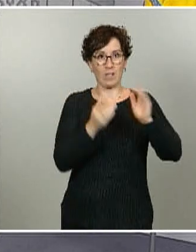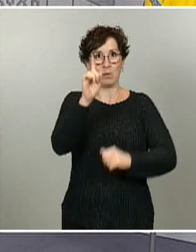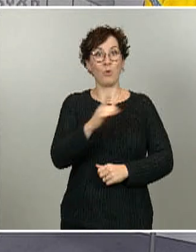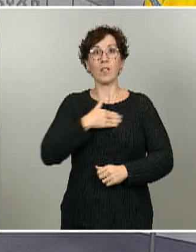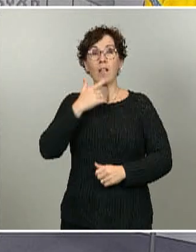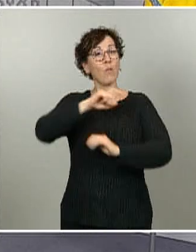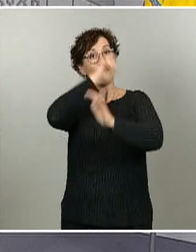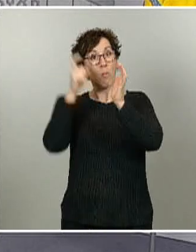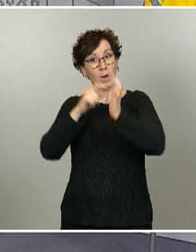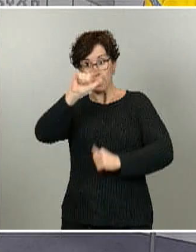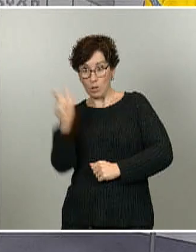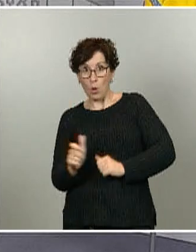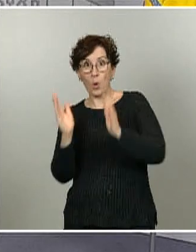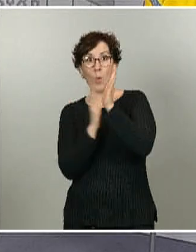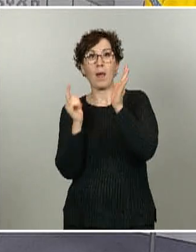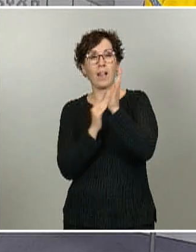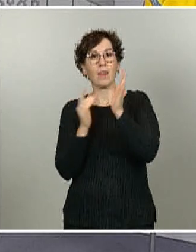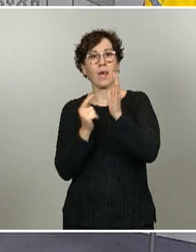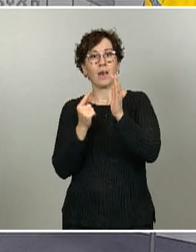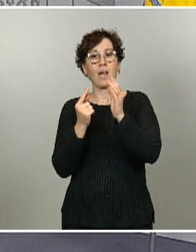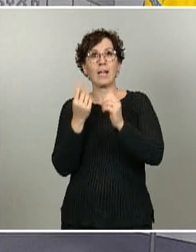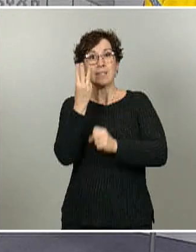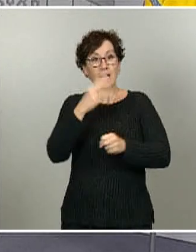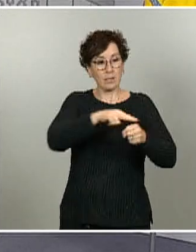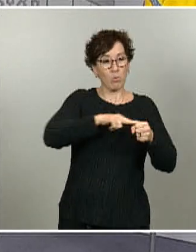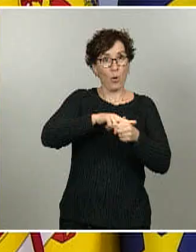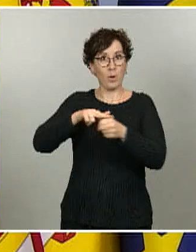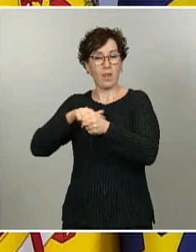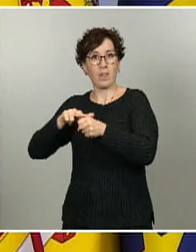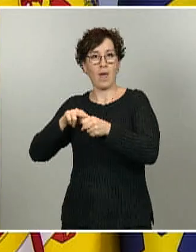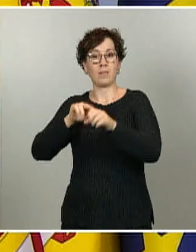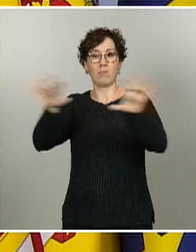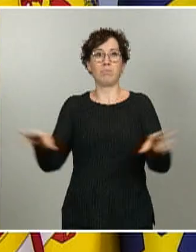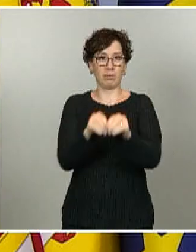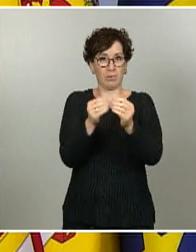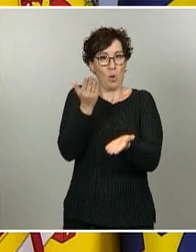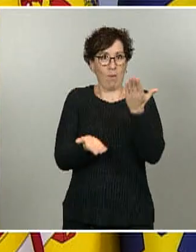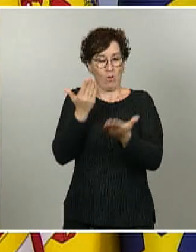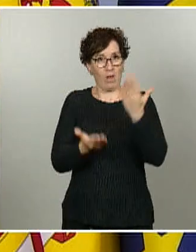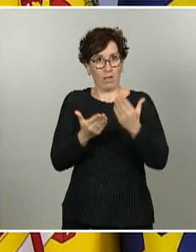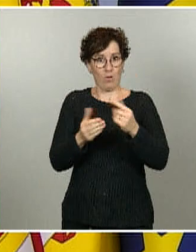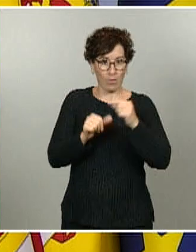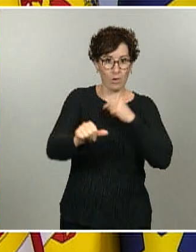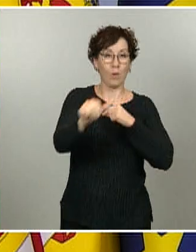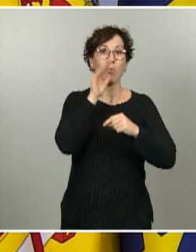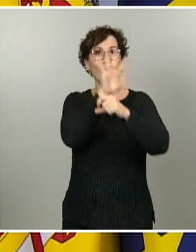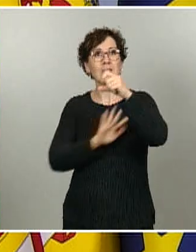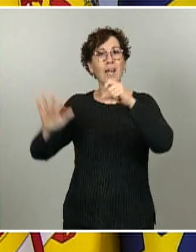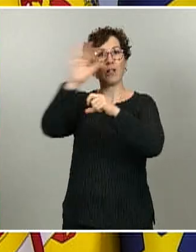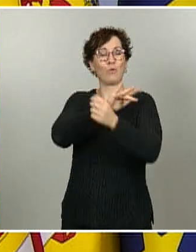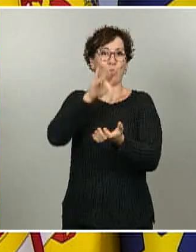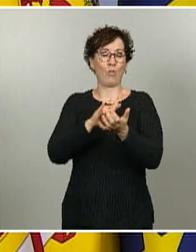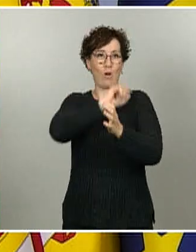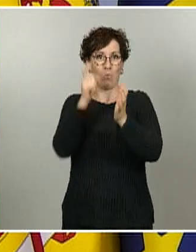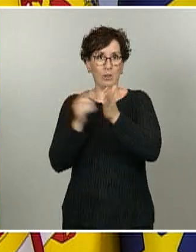valorada por cada una de sus 3 provincias en conjunto, una vez que todo el territorio está en la misma fase. En